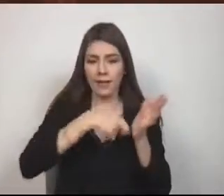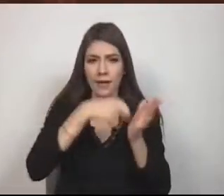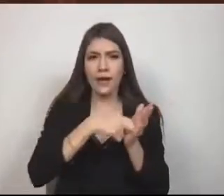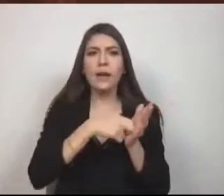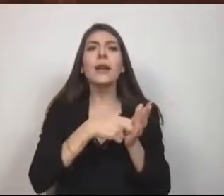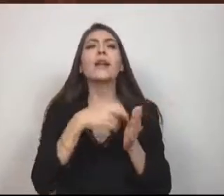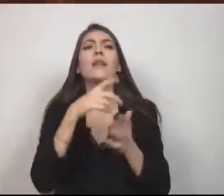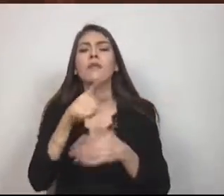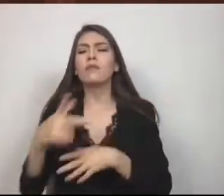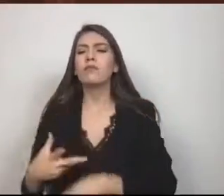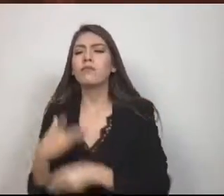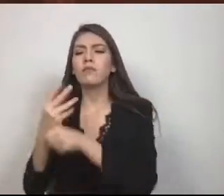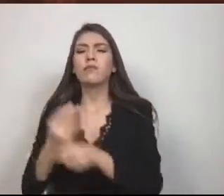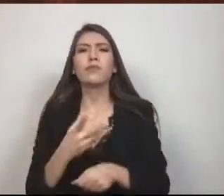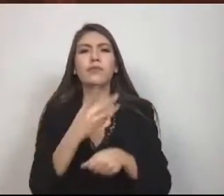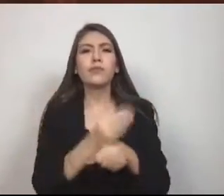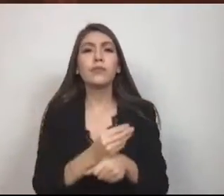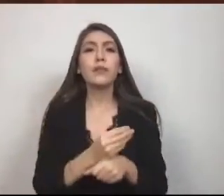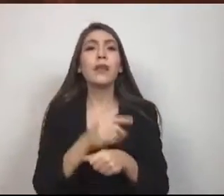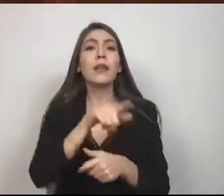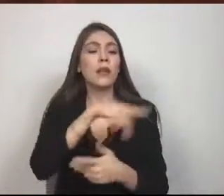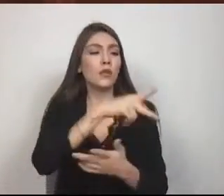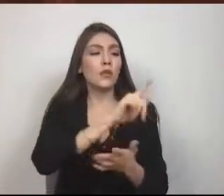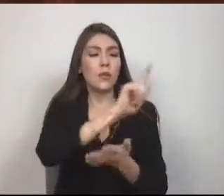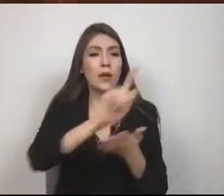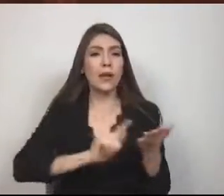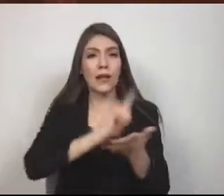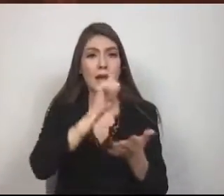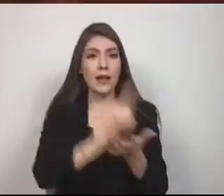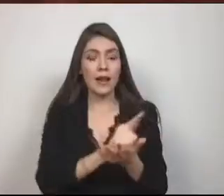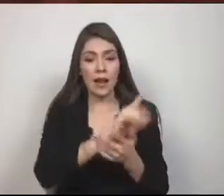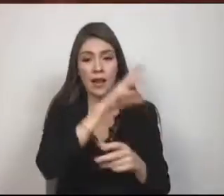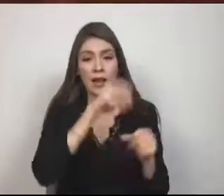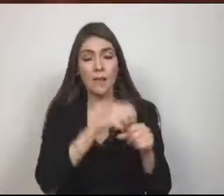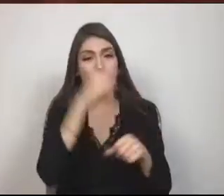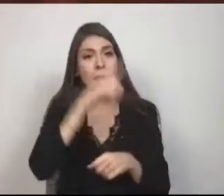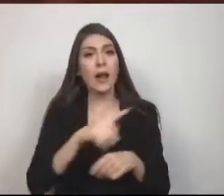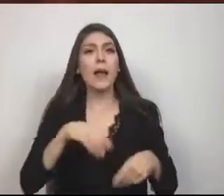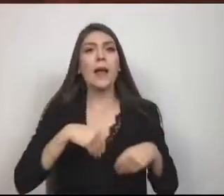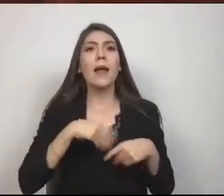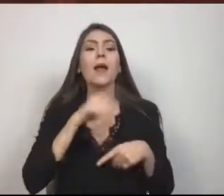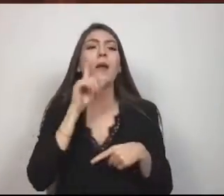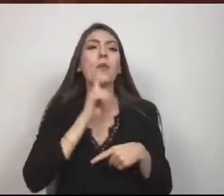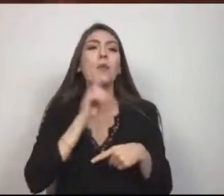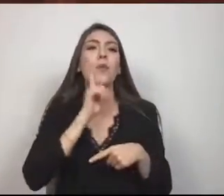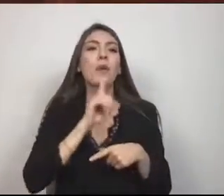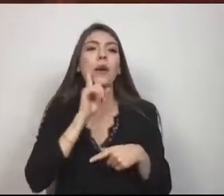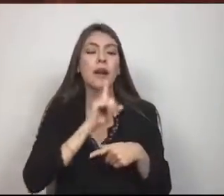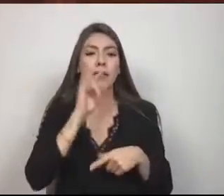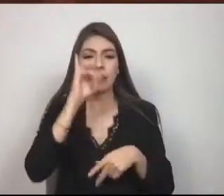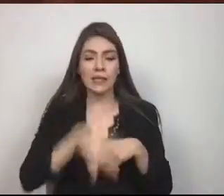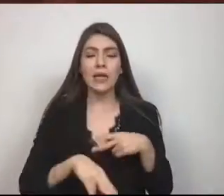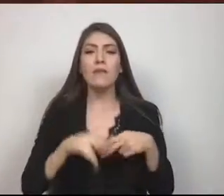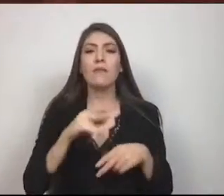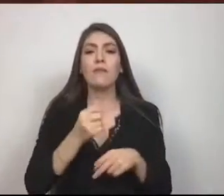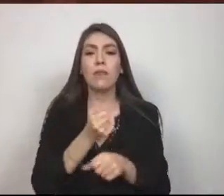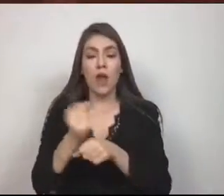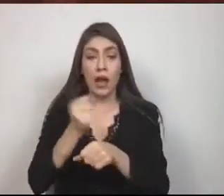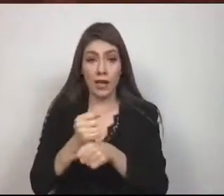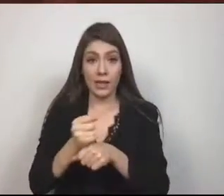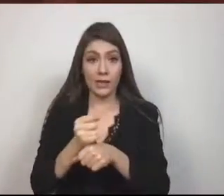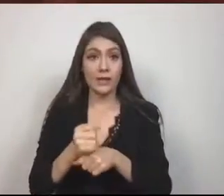adicionan diversas disposiciones de la Ley General de Acceso de las Mujeres a una Vida Libre de Violencia, con el